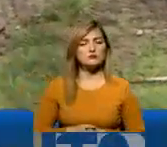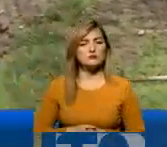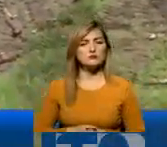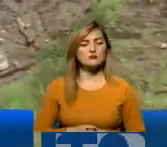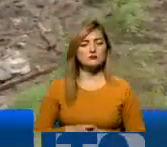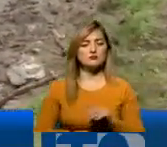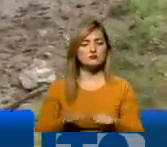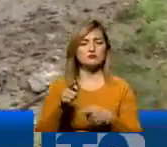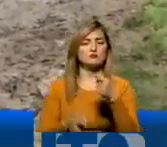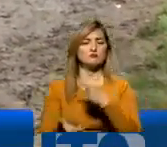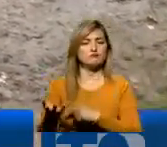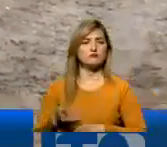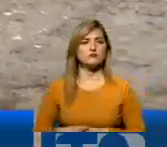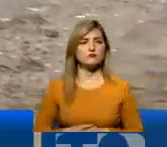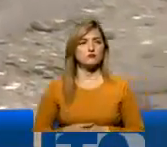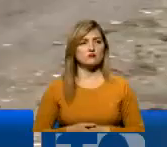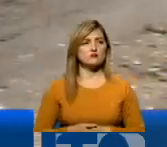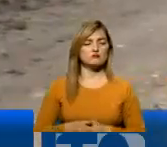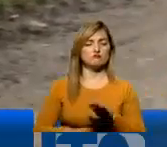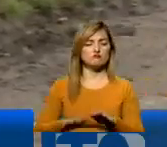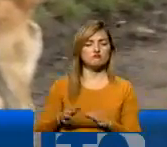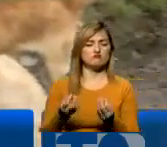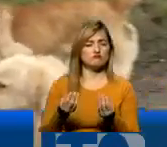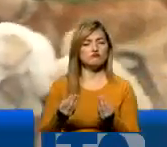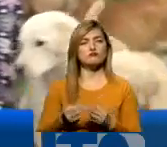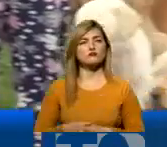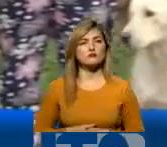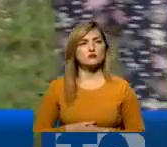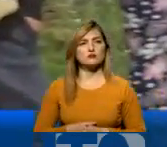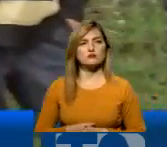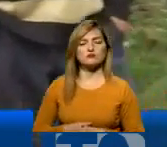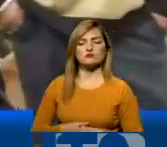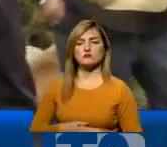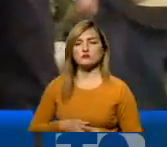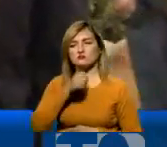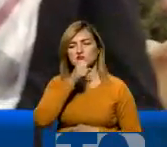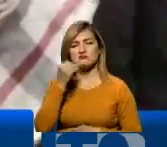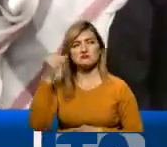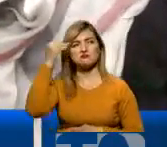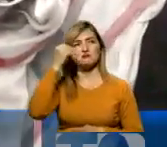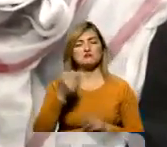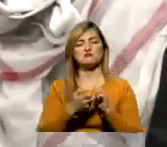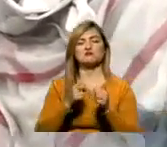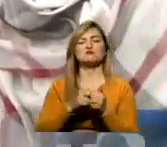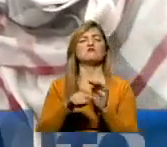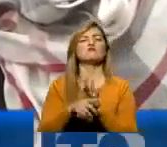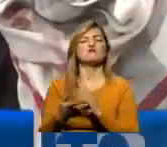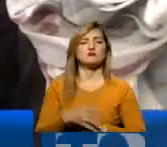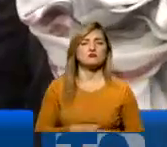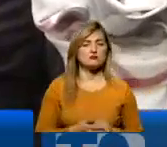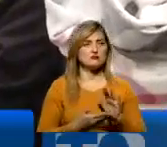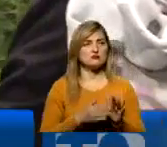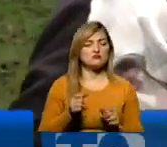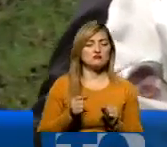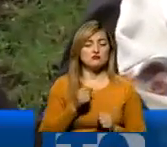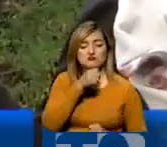no hay cómo transitar realmente por el exceso de lodo. ¿Cómo afecta a las personas de la tercera edad? En la movilización, pues, o sea,